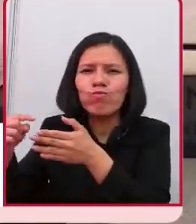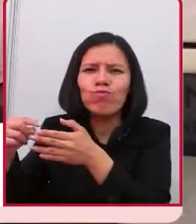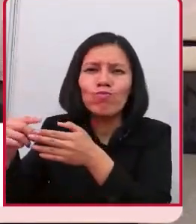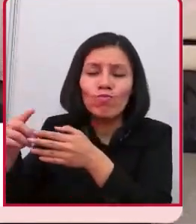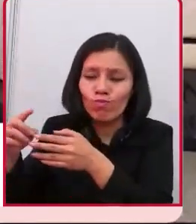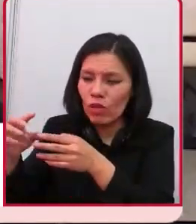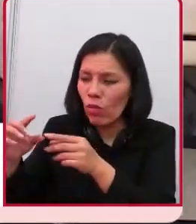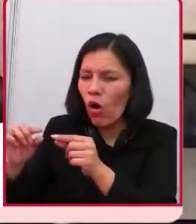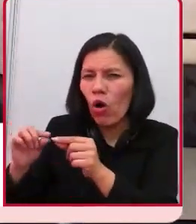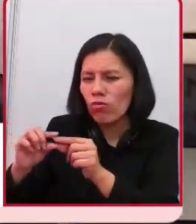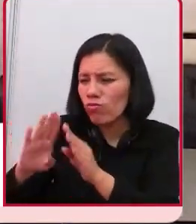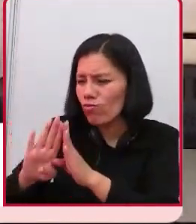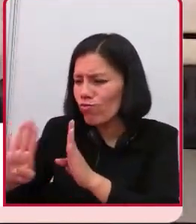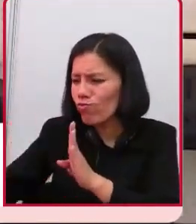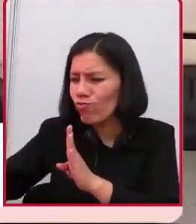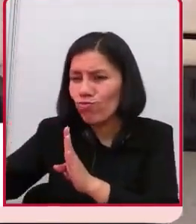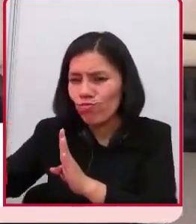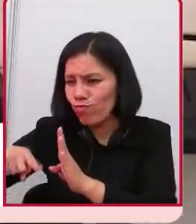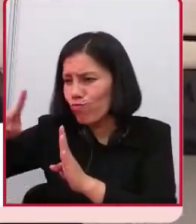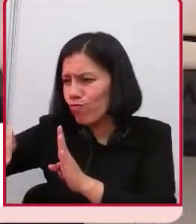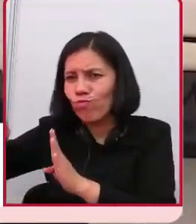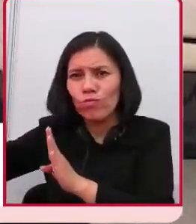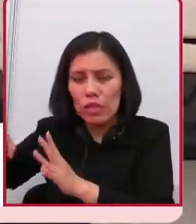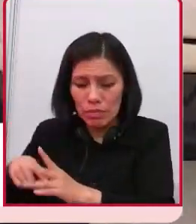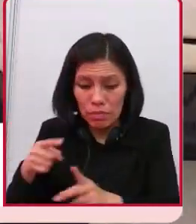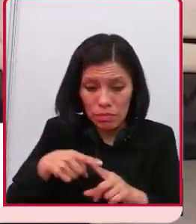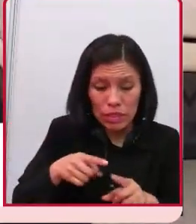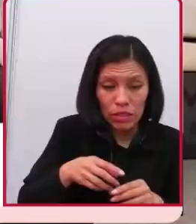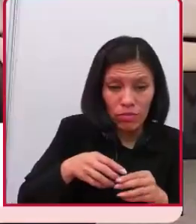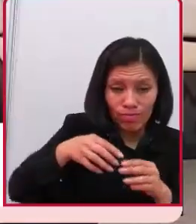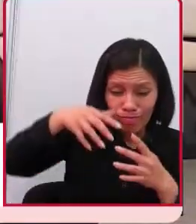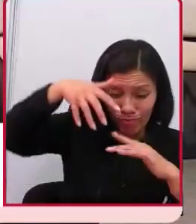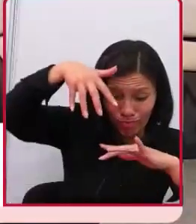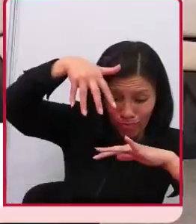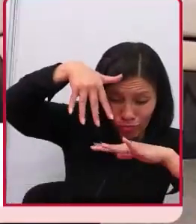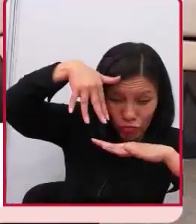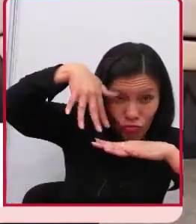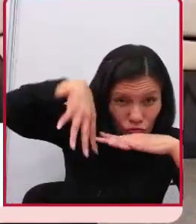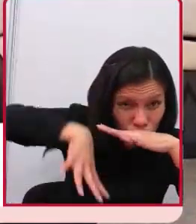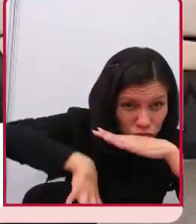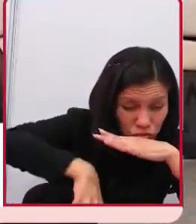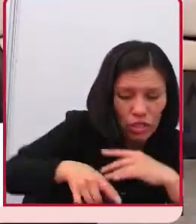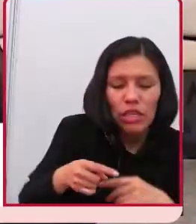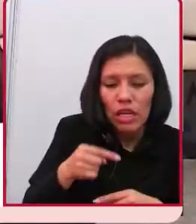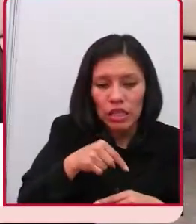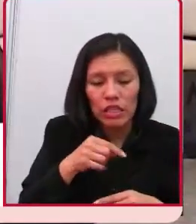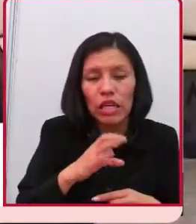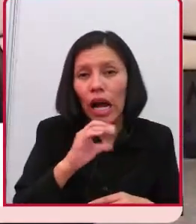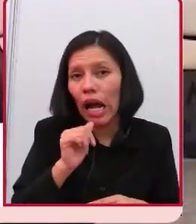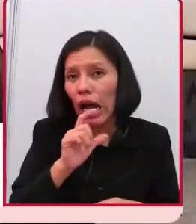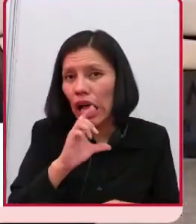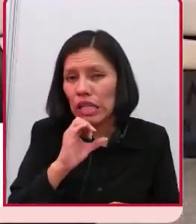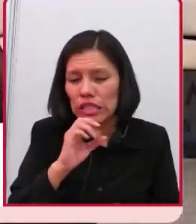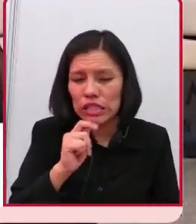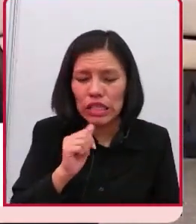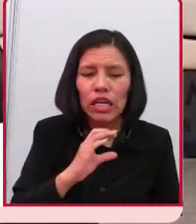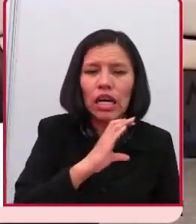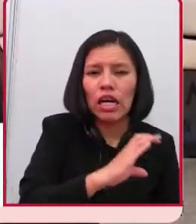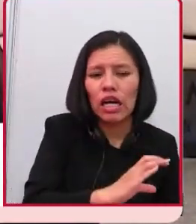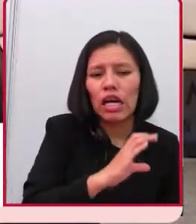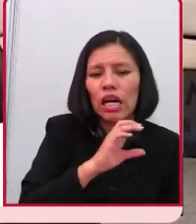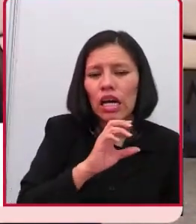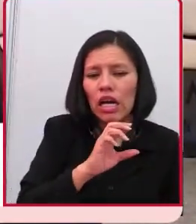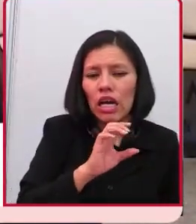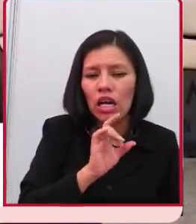de cristalografía, nos permite estar seguros que el mineral que estamos identificando como calcita es calcita. Esa ha sido la técnica de